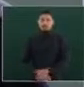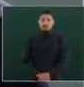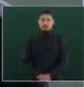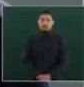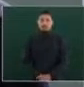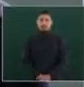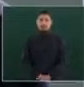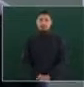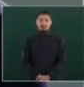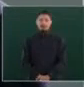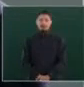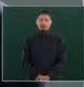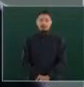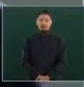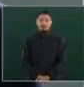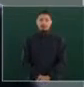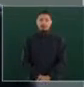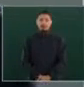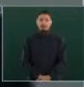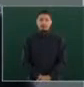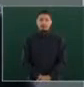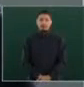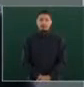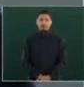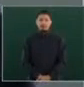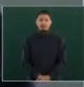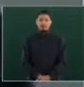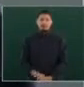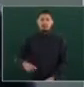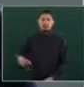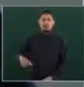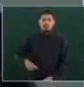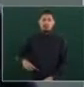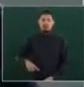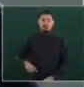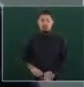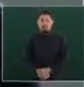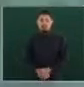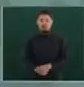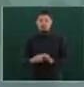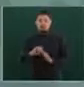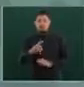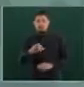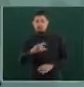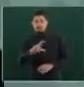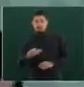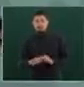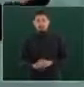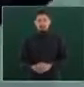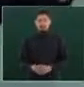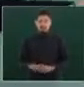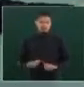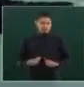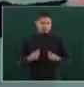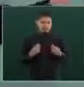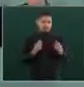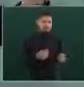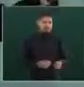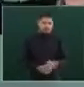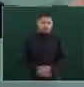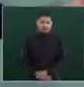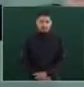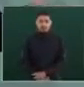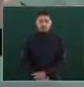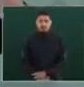ideologías sin concesiones sin solamente la opinión de sentimentalismos efectivamente